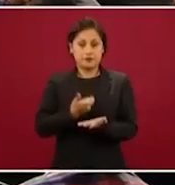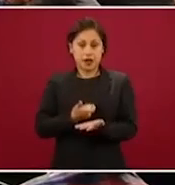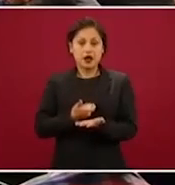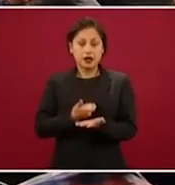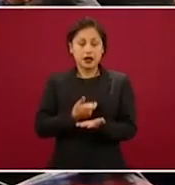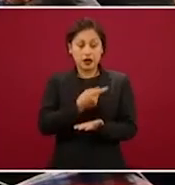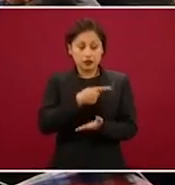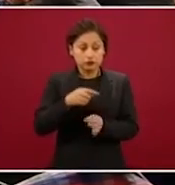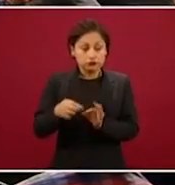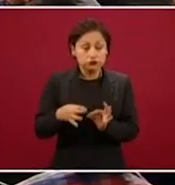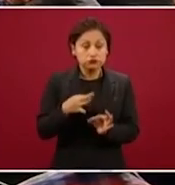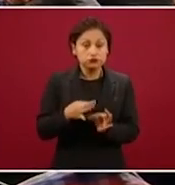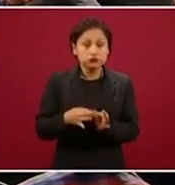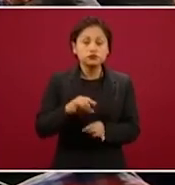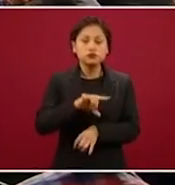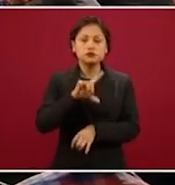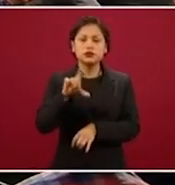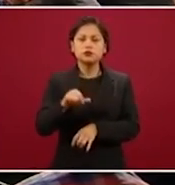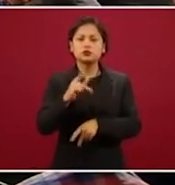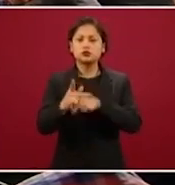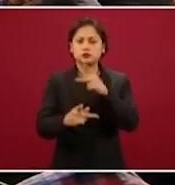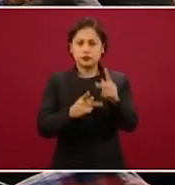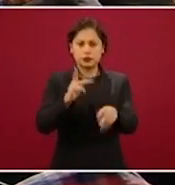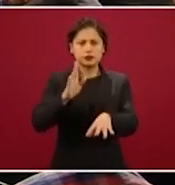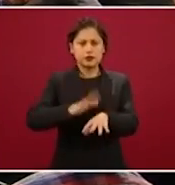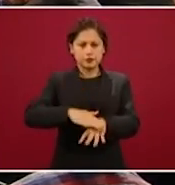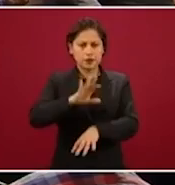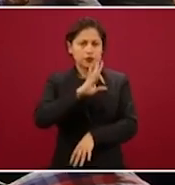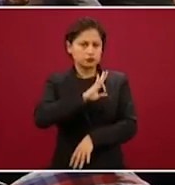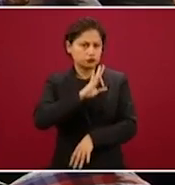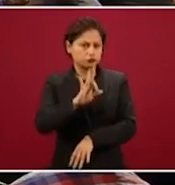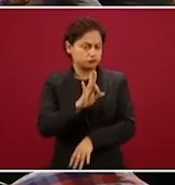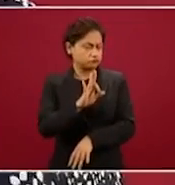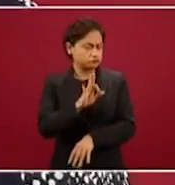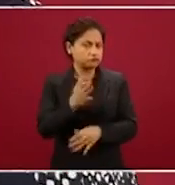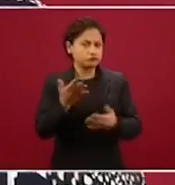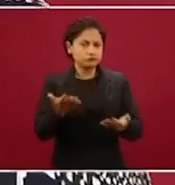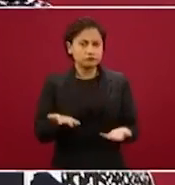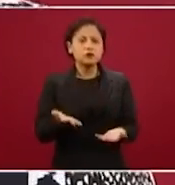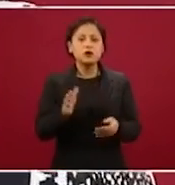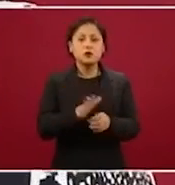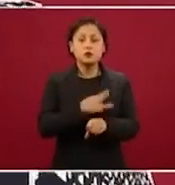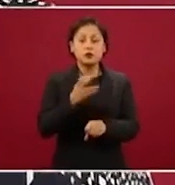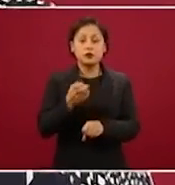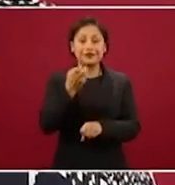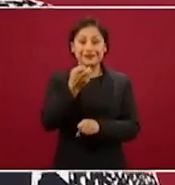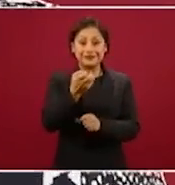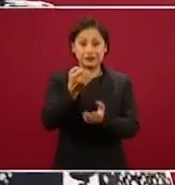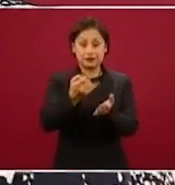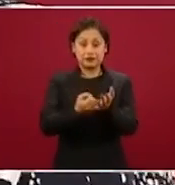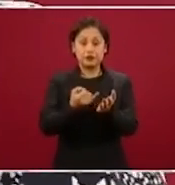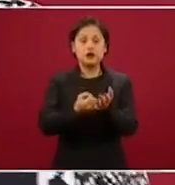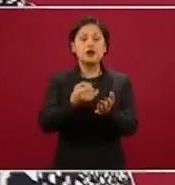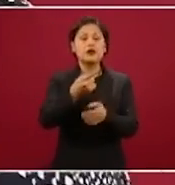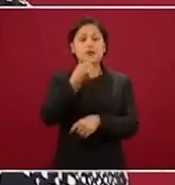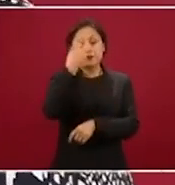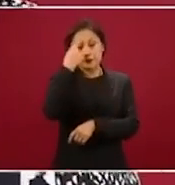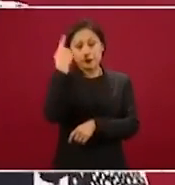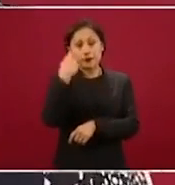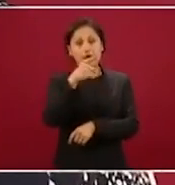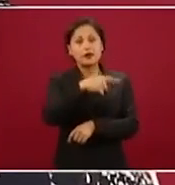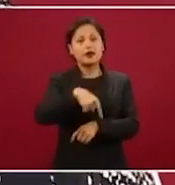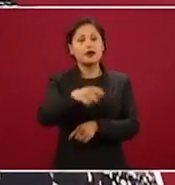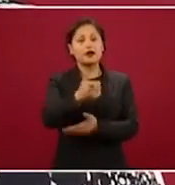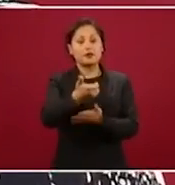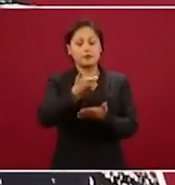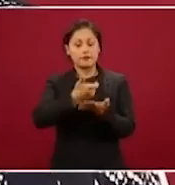segundo crédito en condiciones similares. Entonces, tenemos esa tasa de repago. Y pasando a la